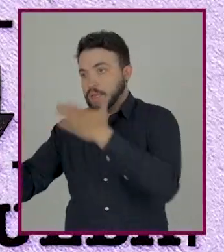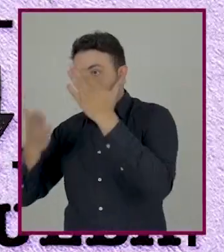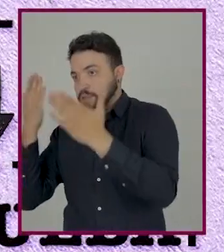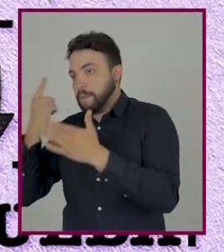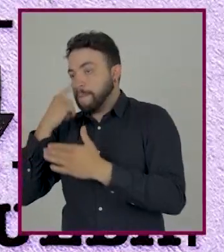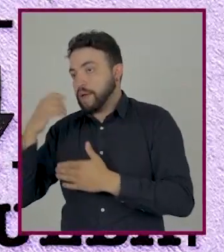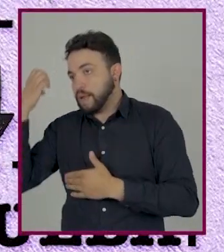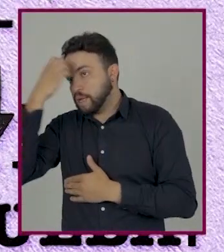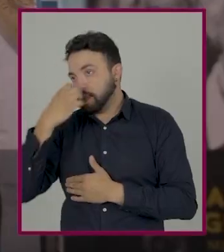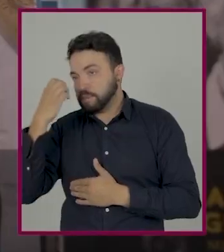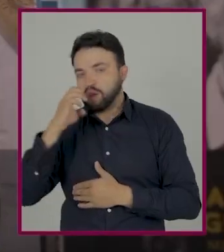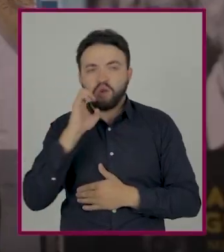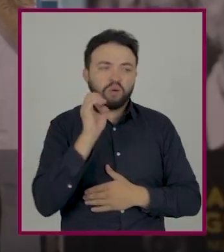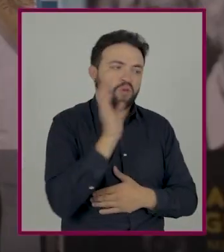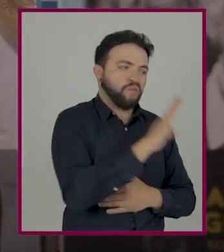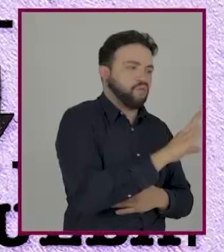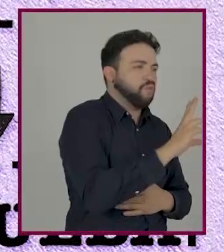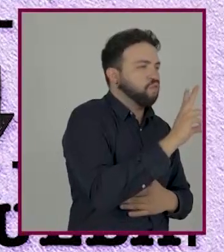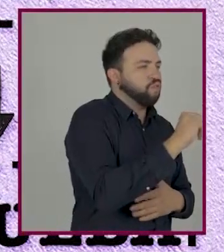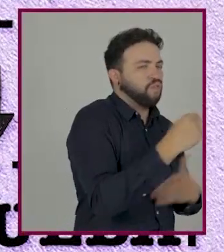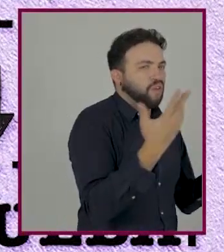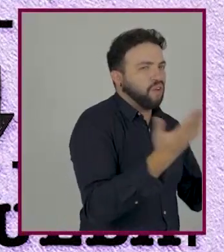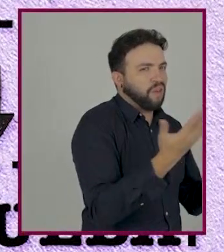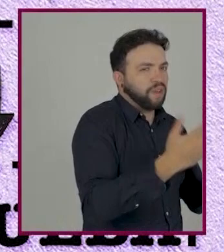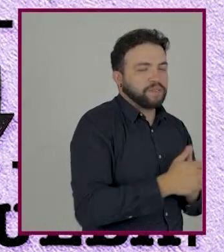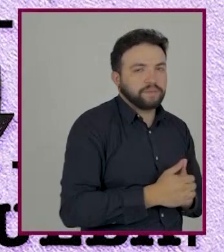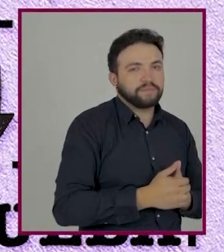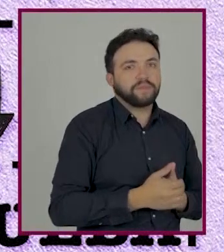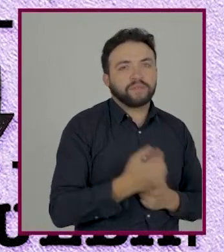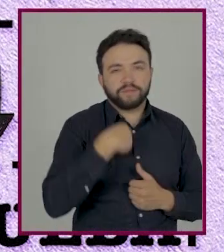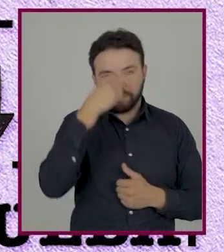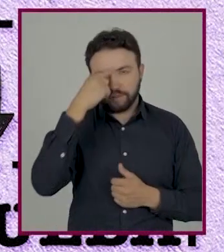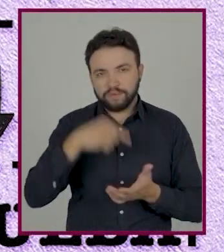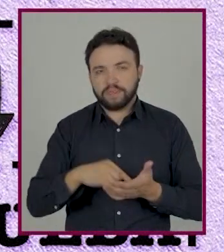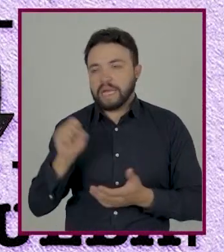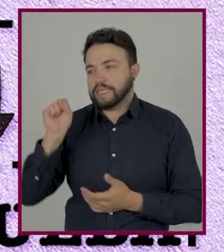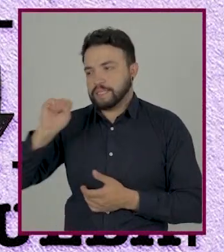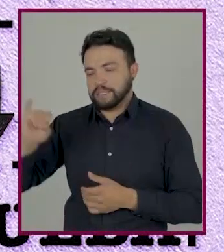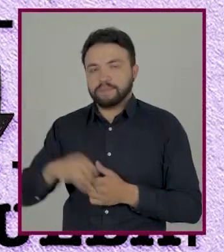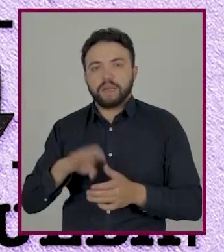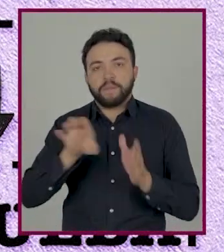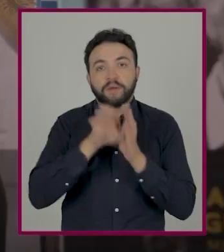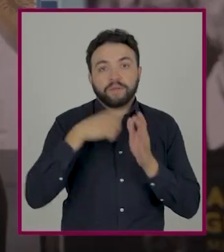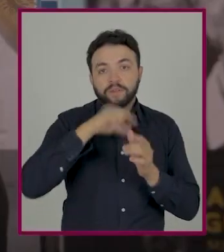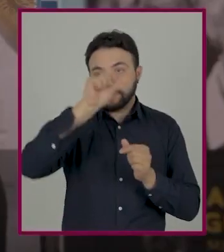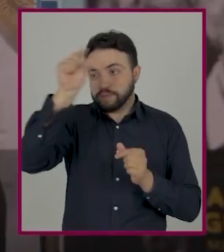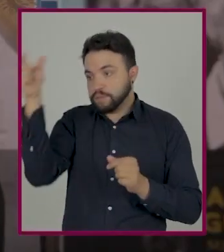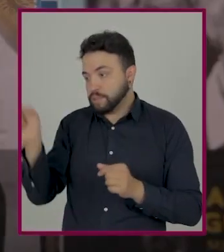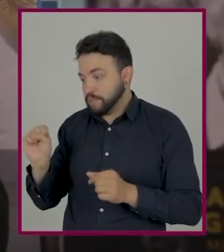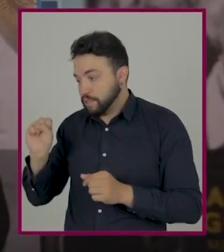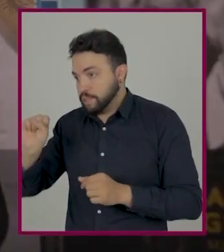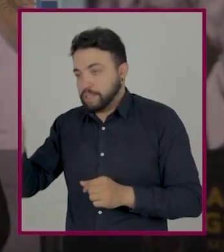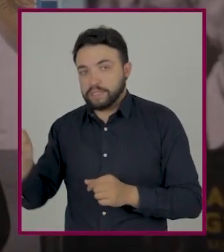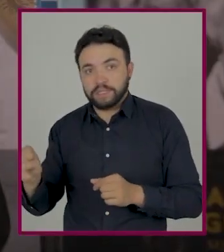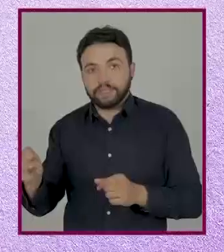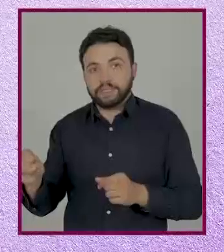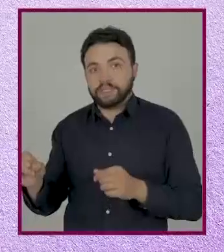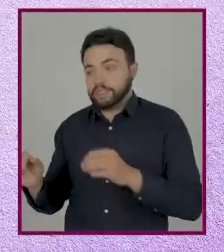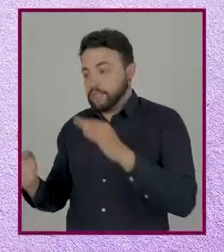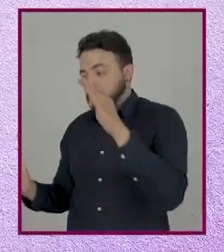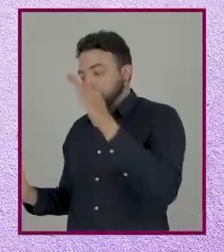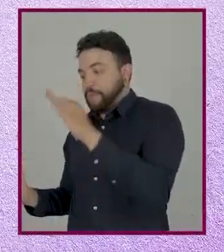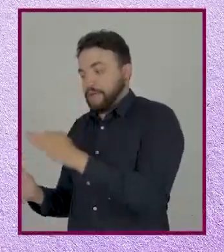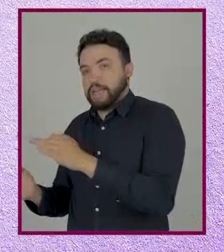Y tienes dos opciones. Ajá. Estudiar para el examen o no hacerlo. Creo que nos iremos por el sí.